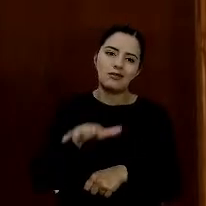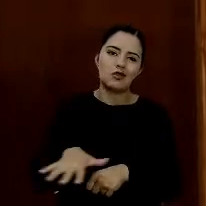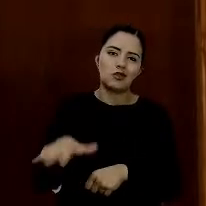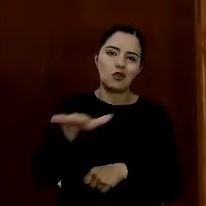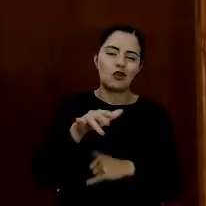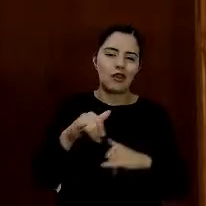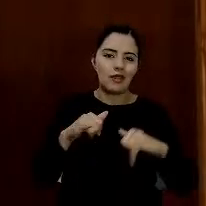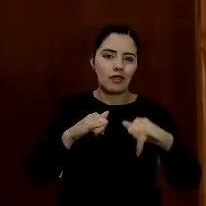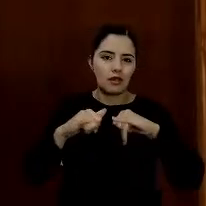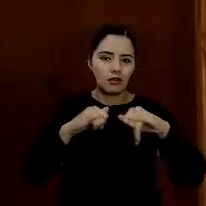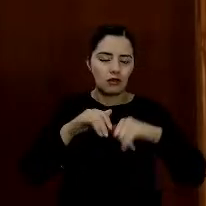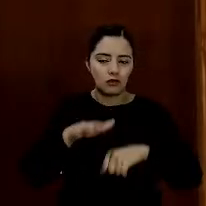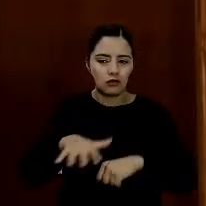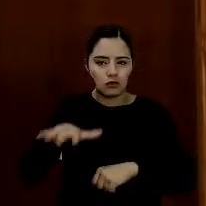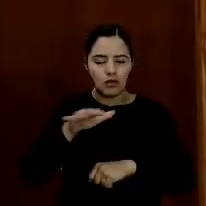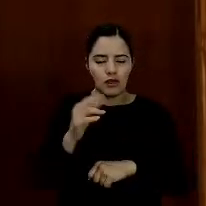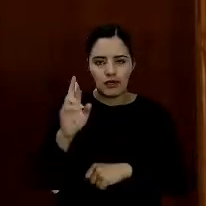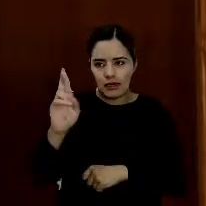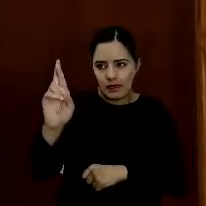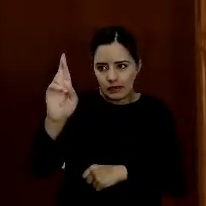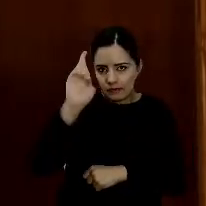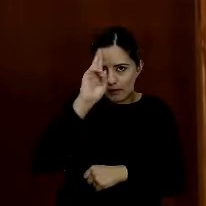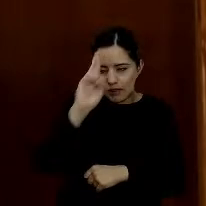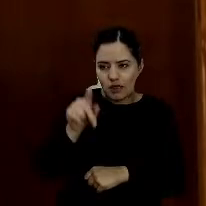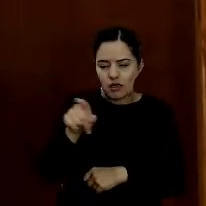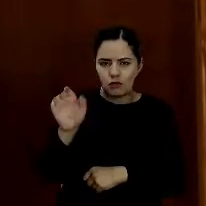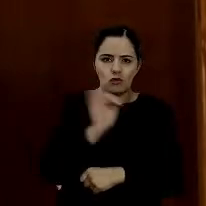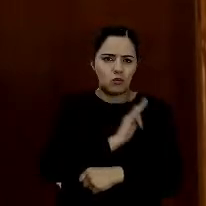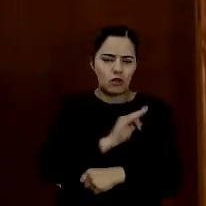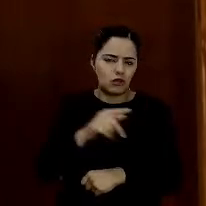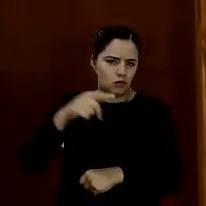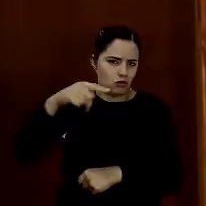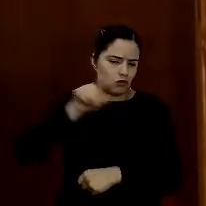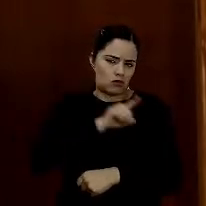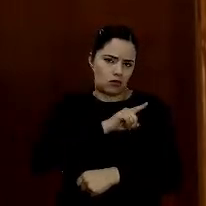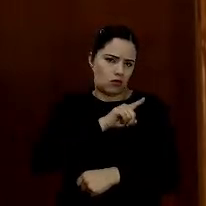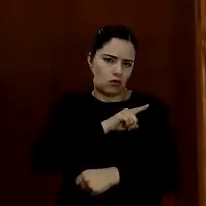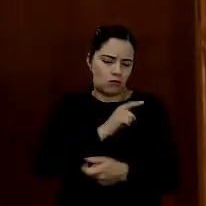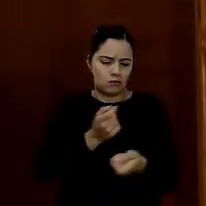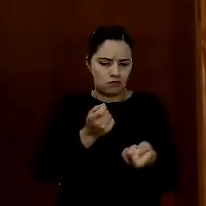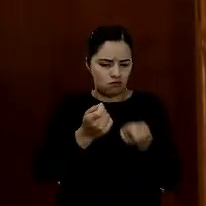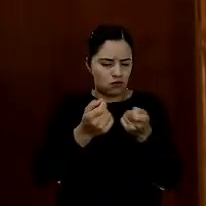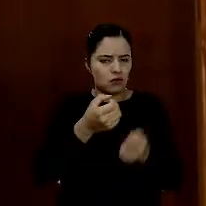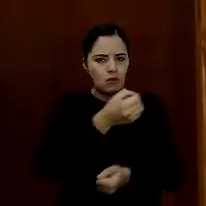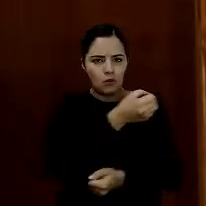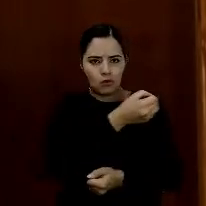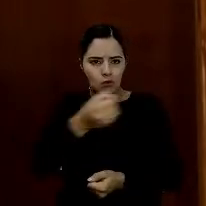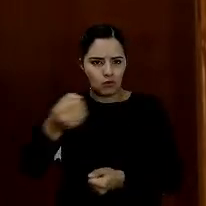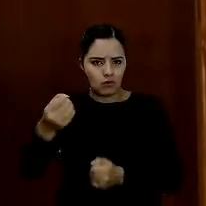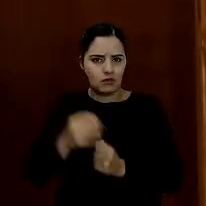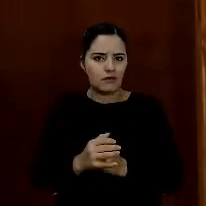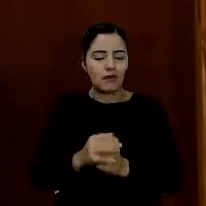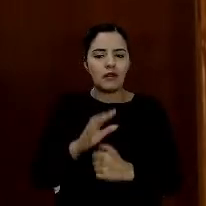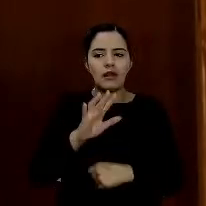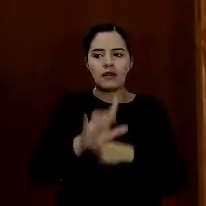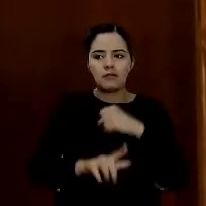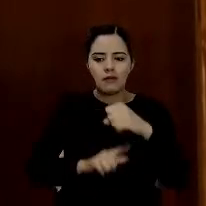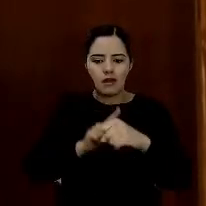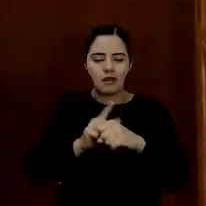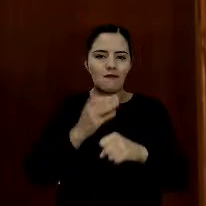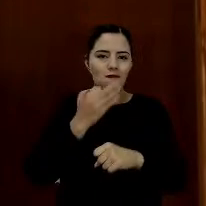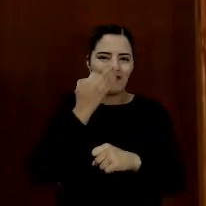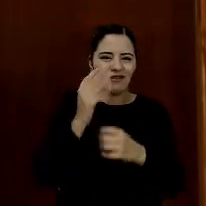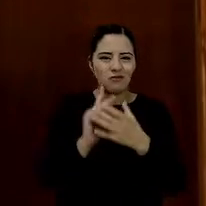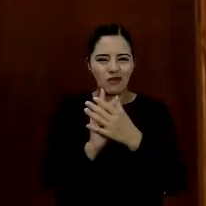bajo las formas de respeto a los derechos de la naturaleza, que es la forma en